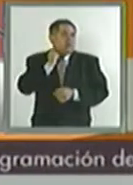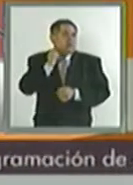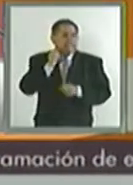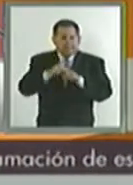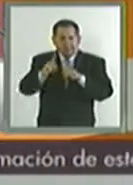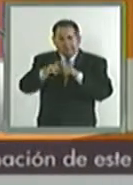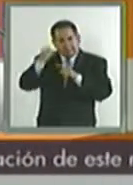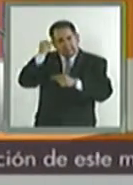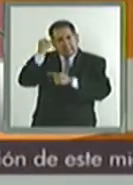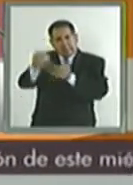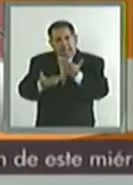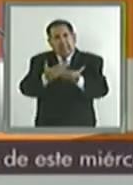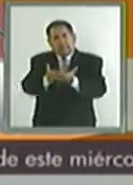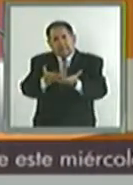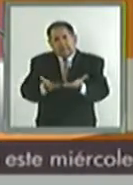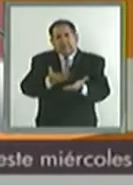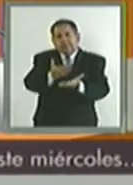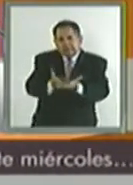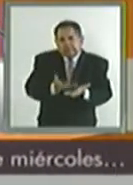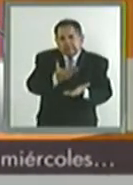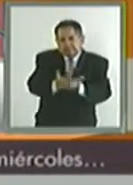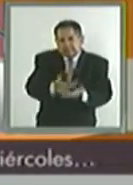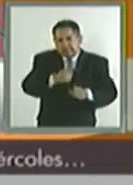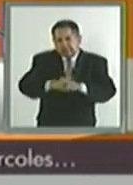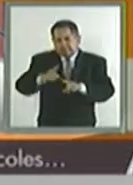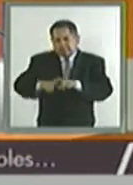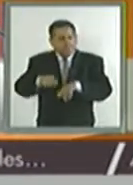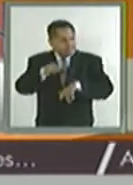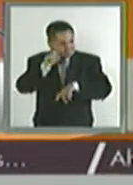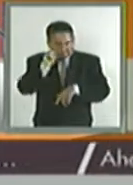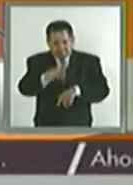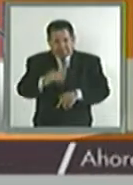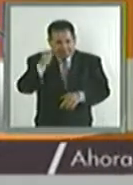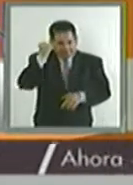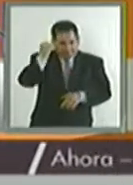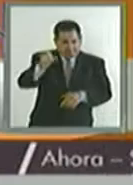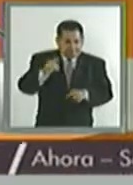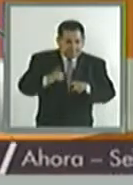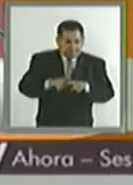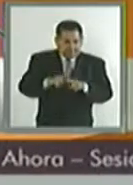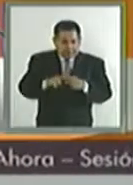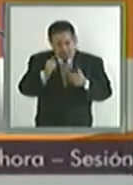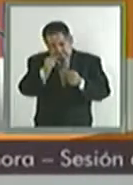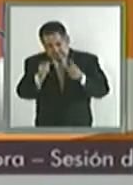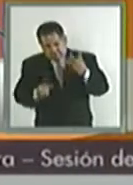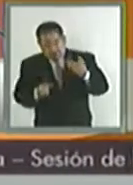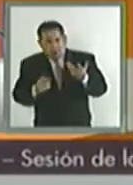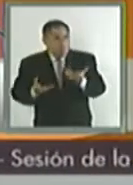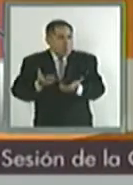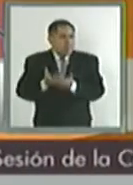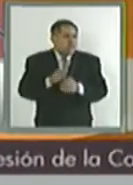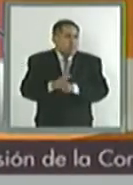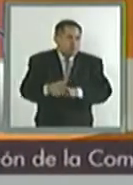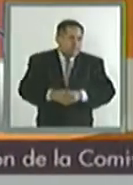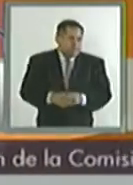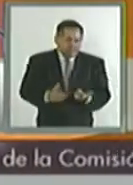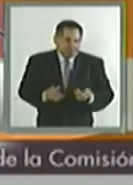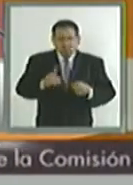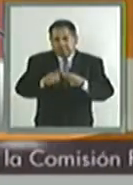presentado muchas iniciativas sobre este respecto que abarcan las siguientes propuestas.